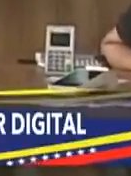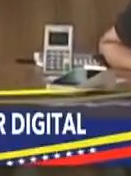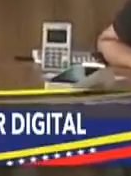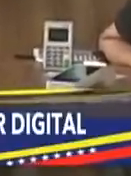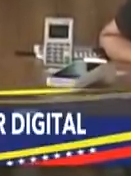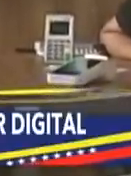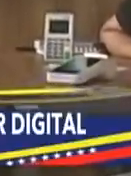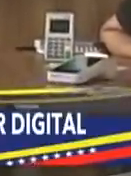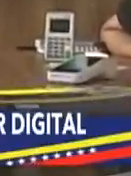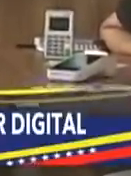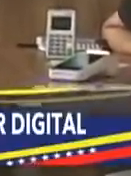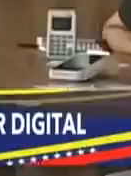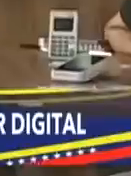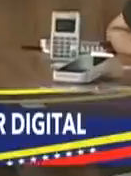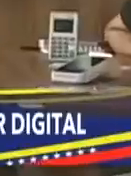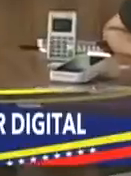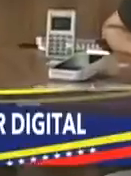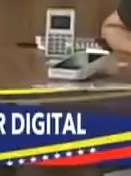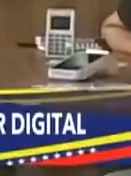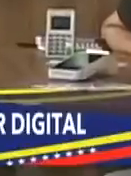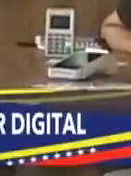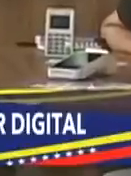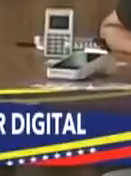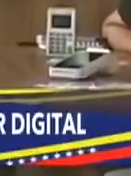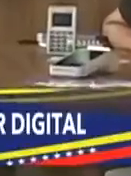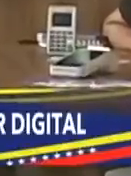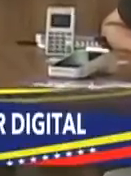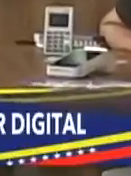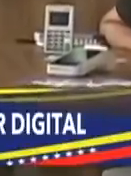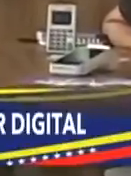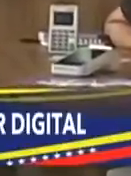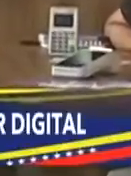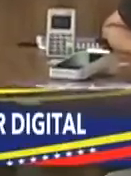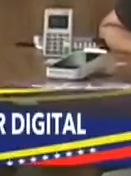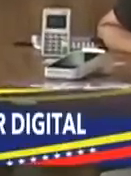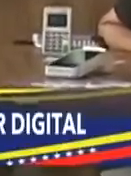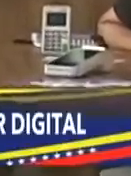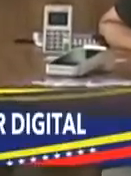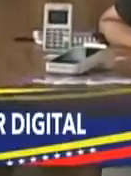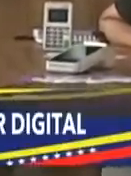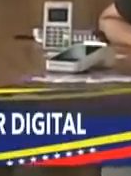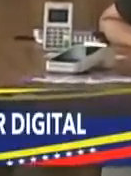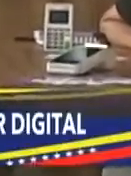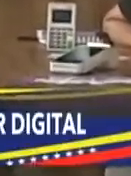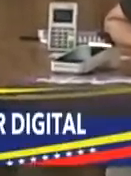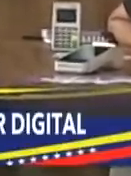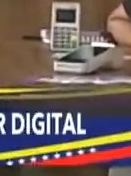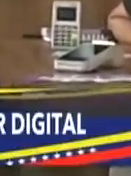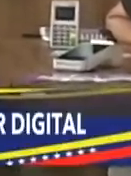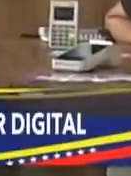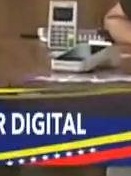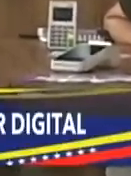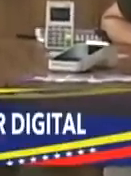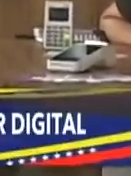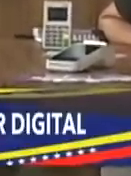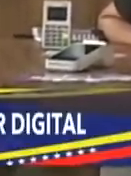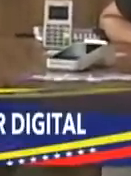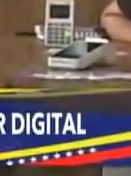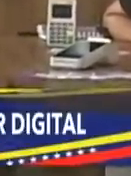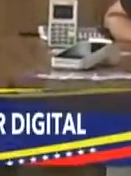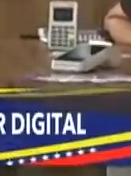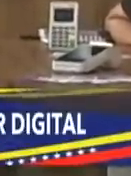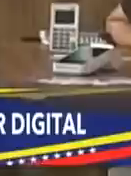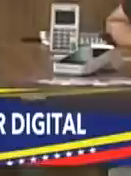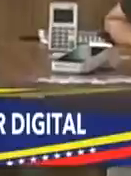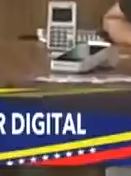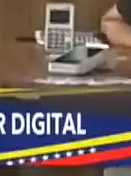haciendo. Y ahí nació ese aliño. La gente preguntaba que de dónde salía ese sabor de la sopa.